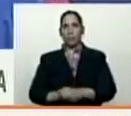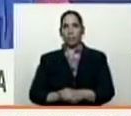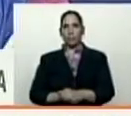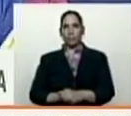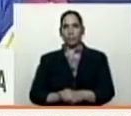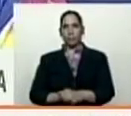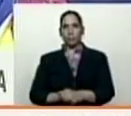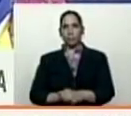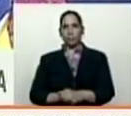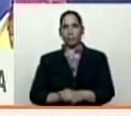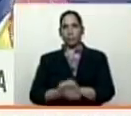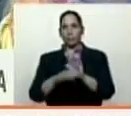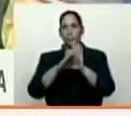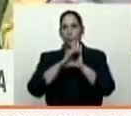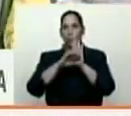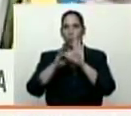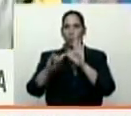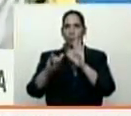del bloque constituyente,